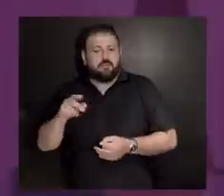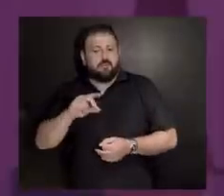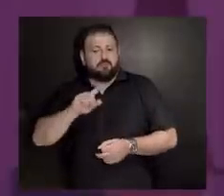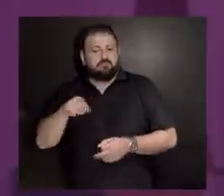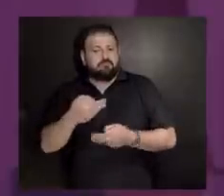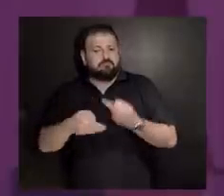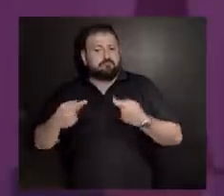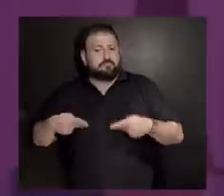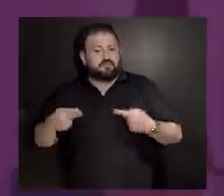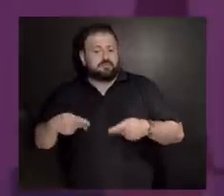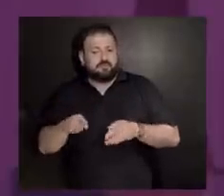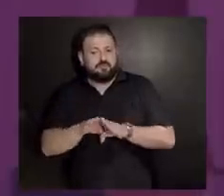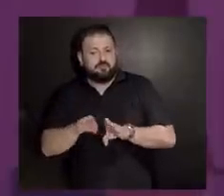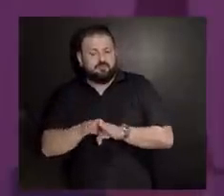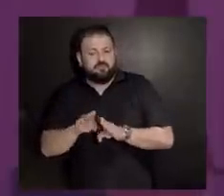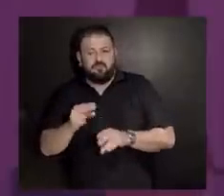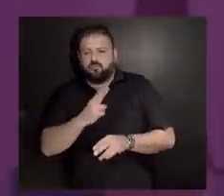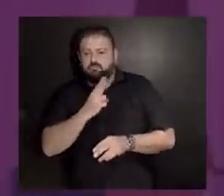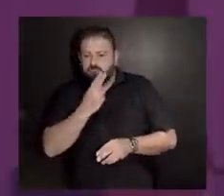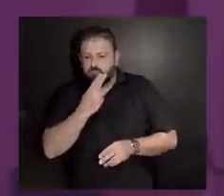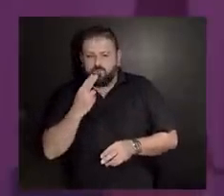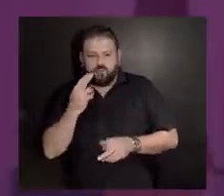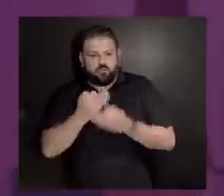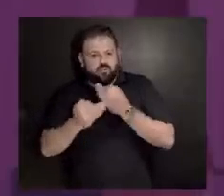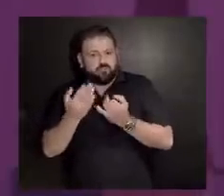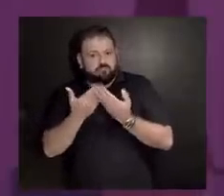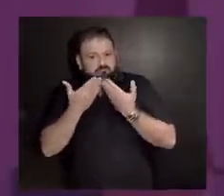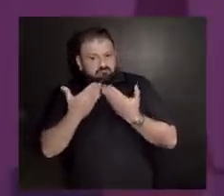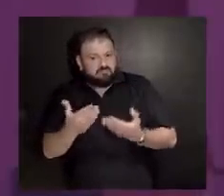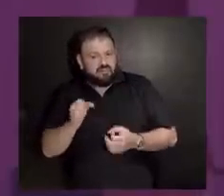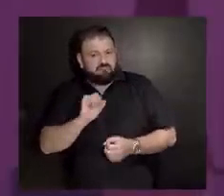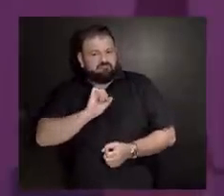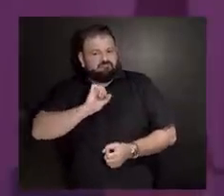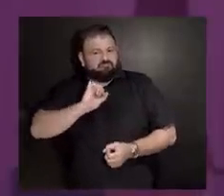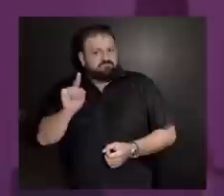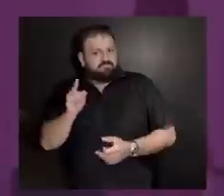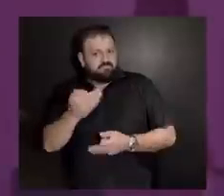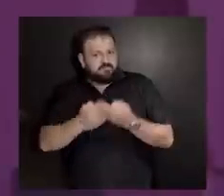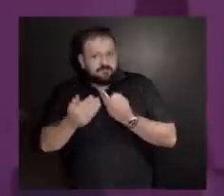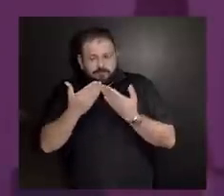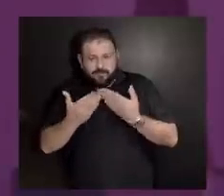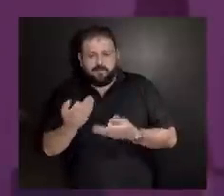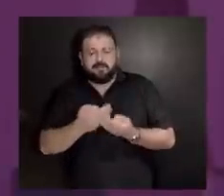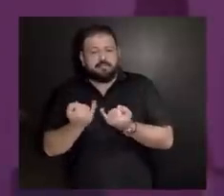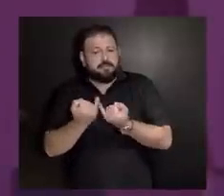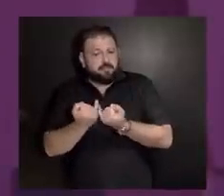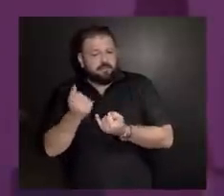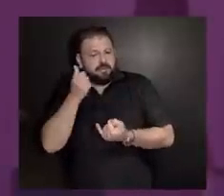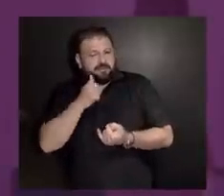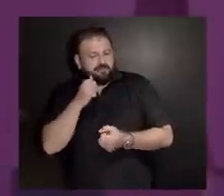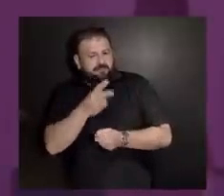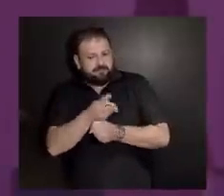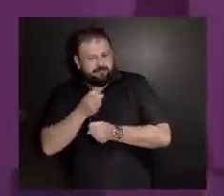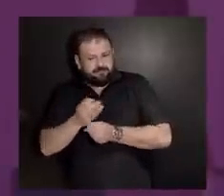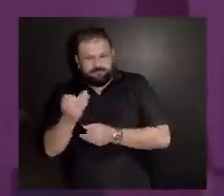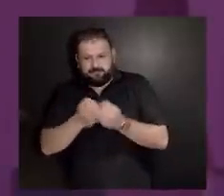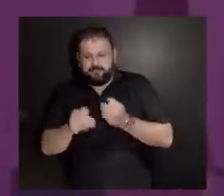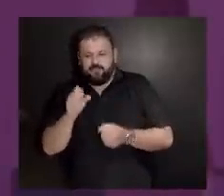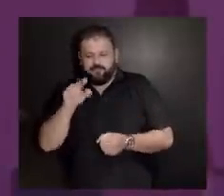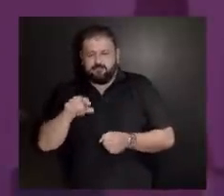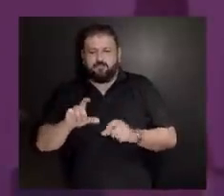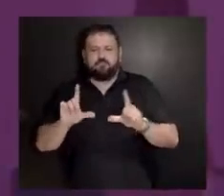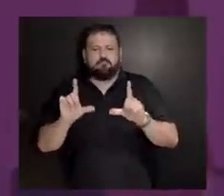especialistas. Entonces, es un programa que definitivamente no tiene desperdicio. Y por lo mismo te invitamos, como siempre, a que te suscribas a nuestro canal de